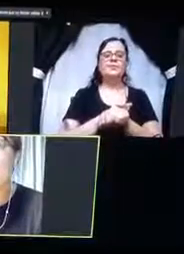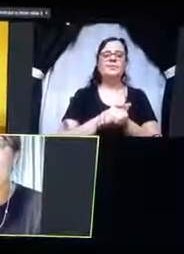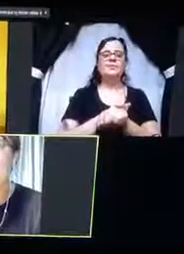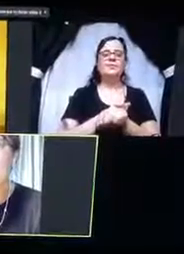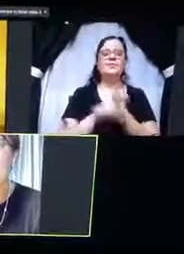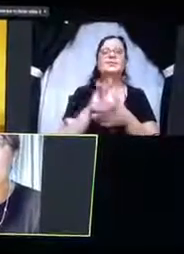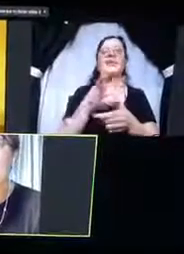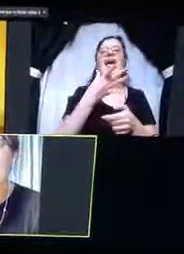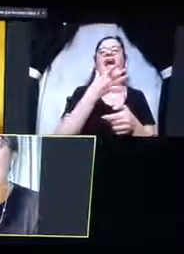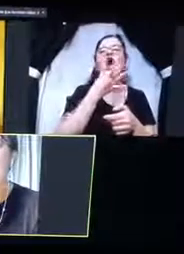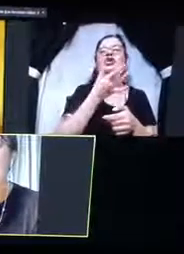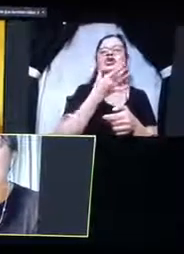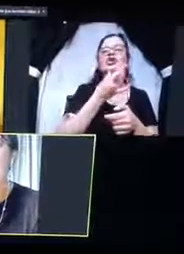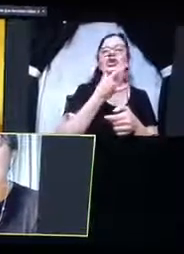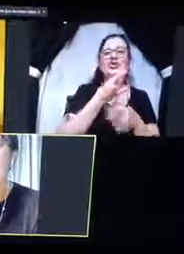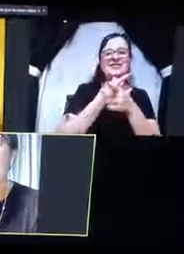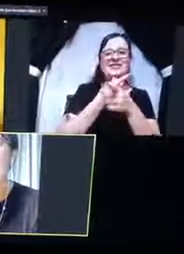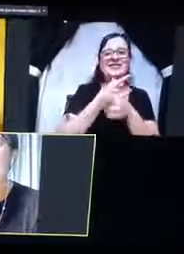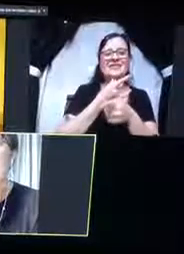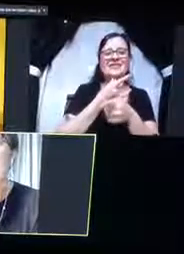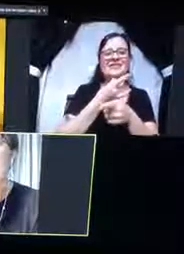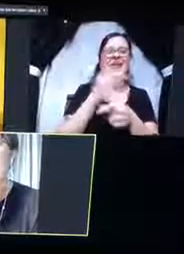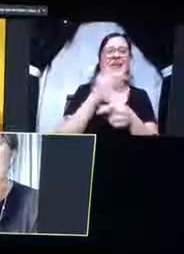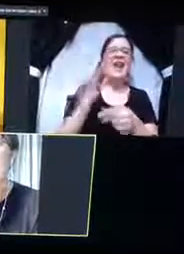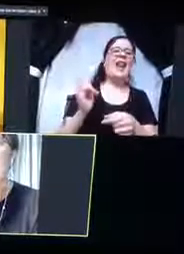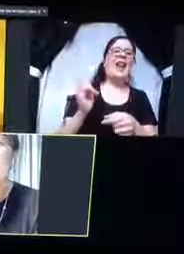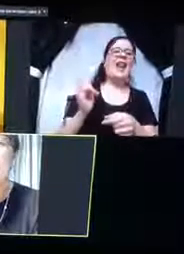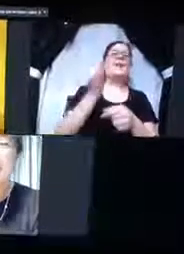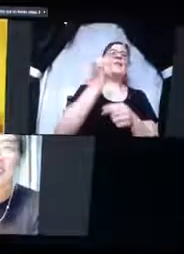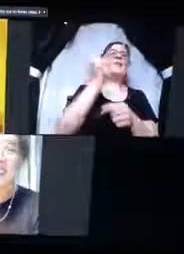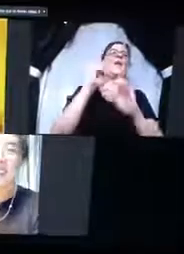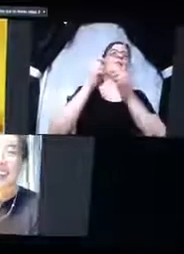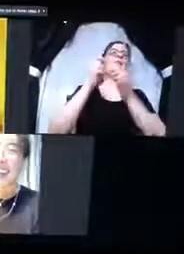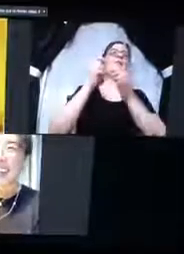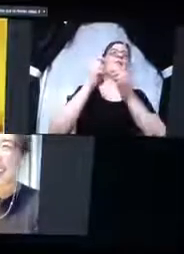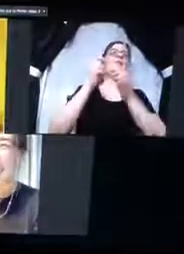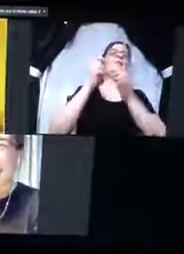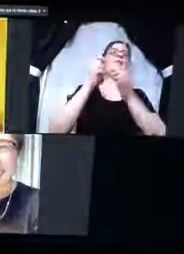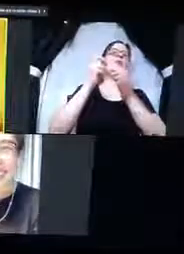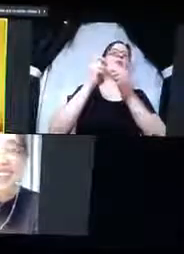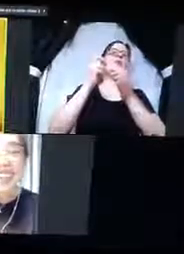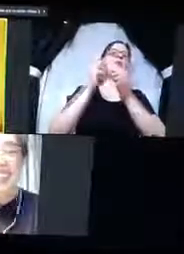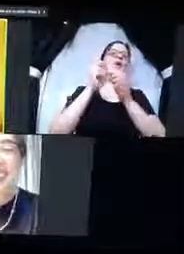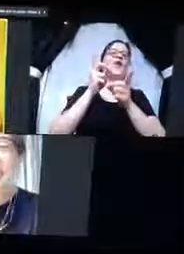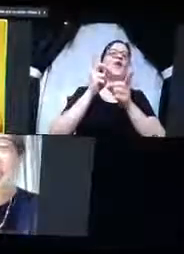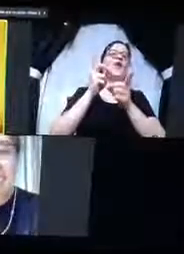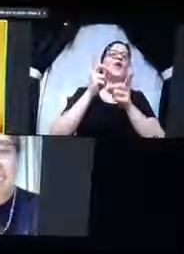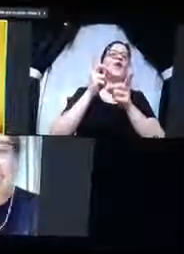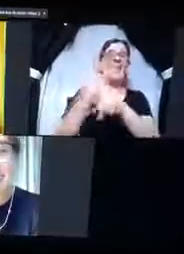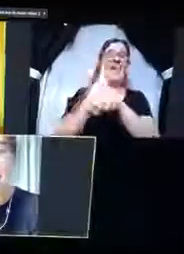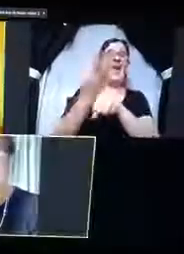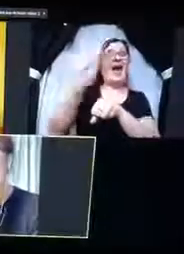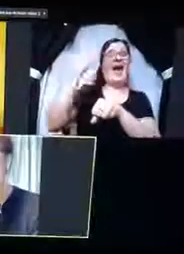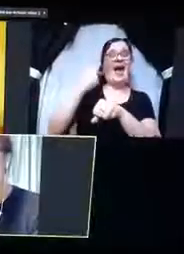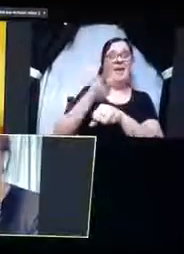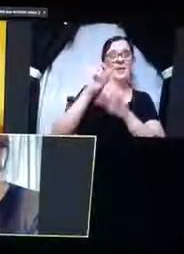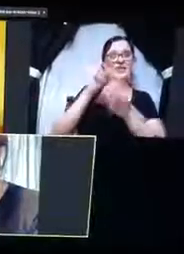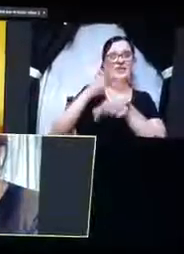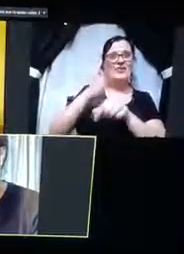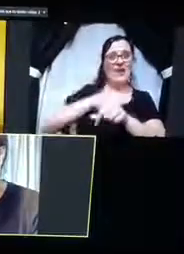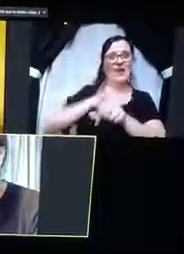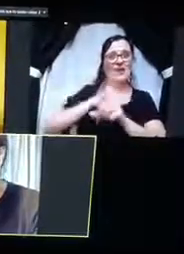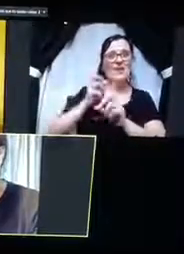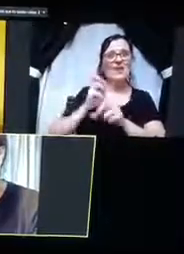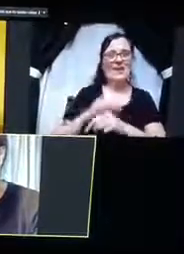tenemos a Titi que dice, Georgie, mi mejor profe de chiquito y ahora que estoy en la secu. Ay, mi amor. Está en la secu.